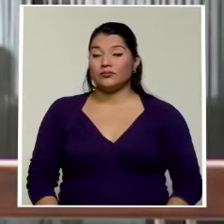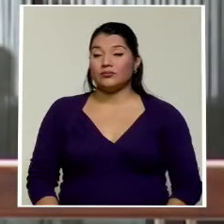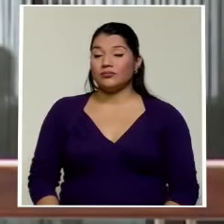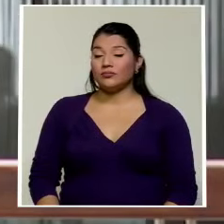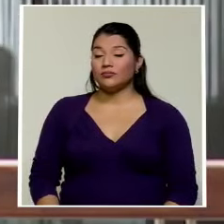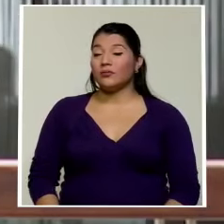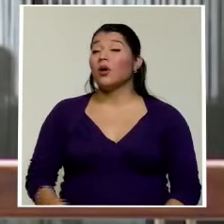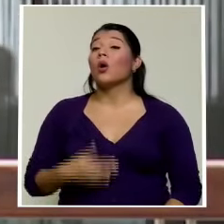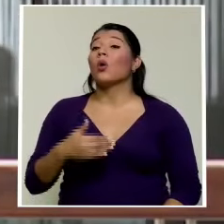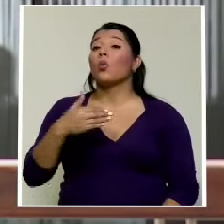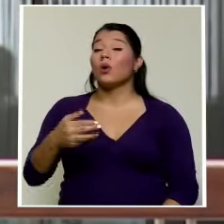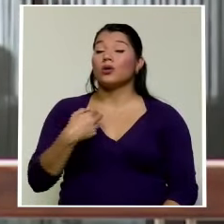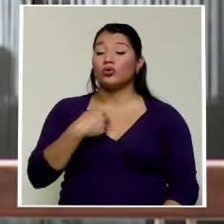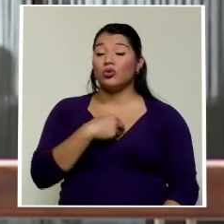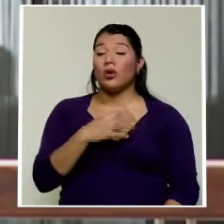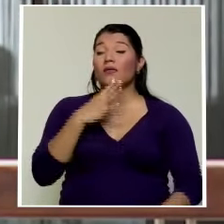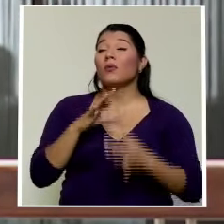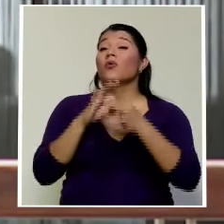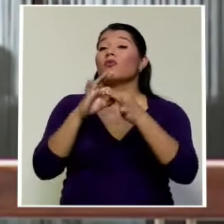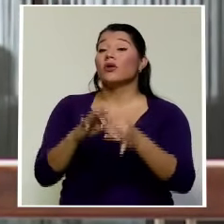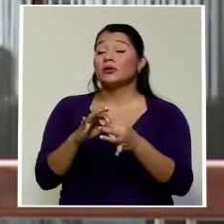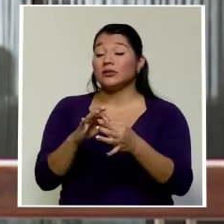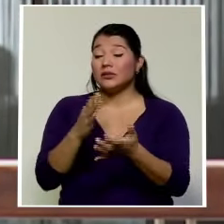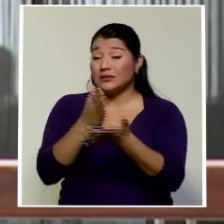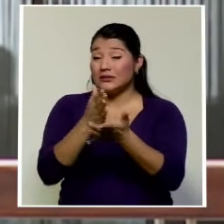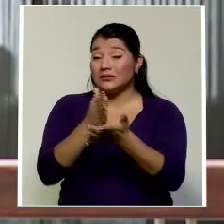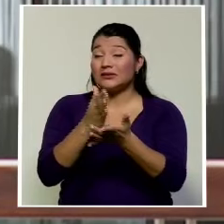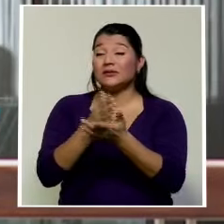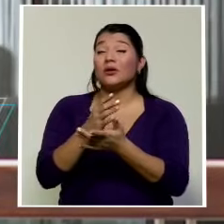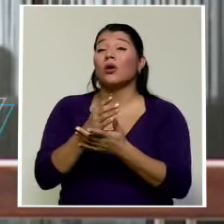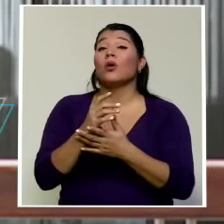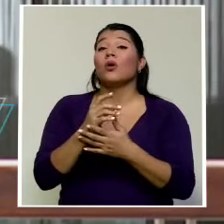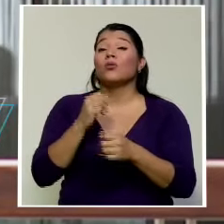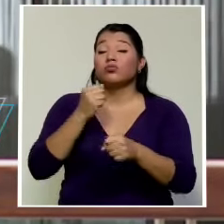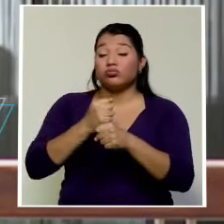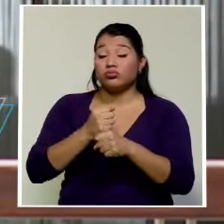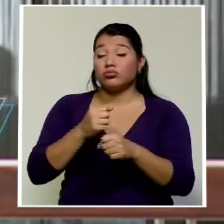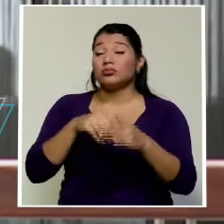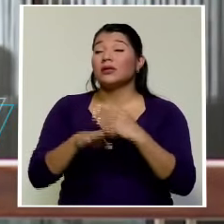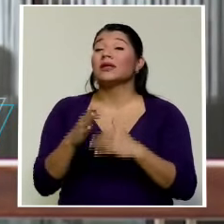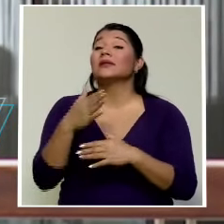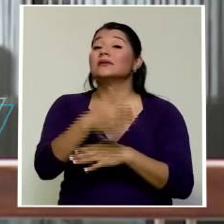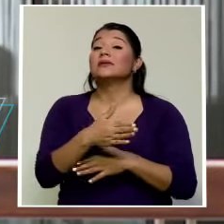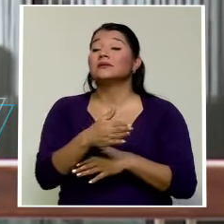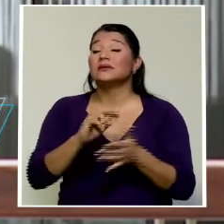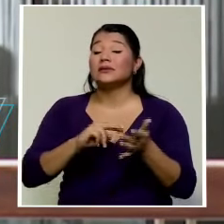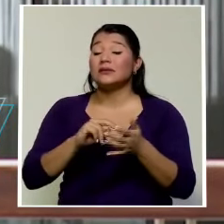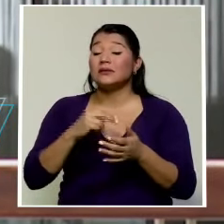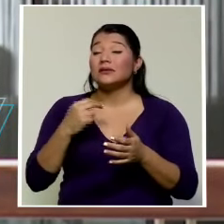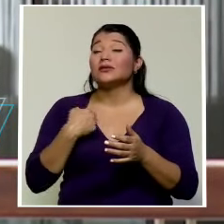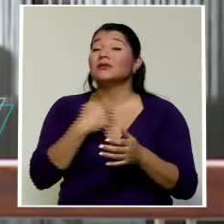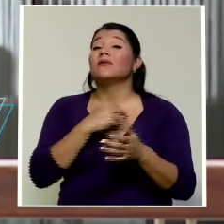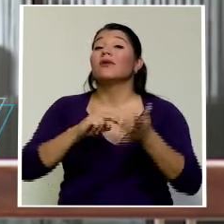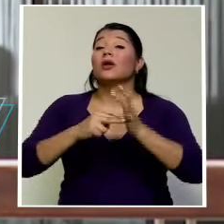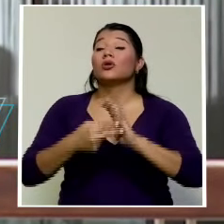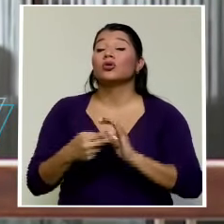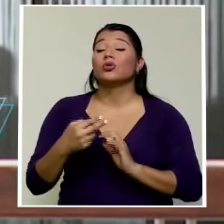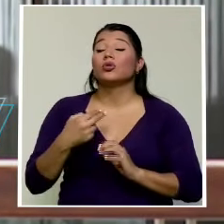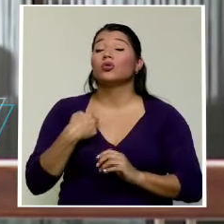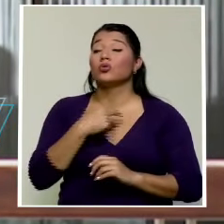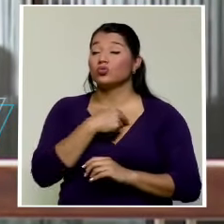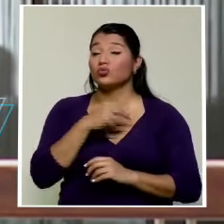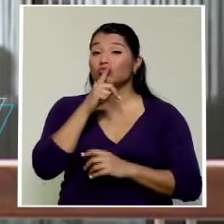Cuando hablamos de hostigamiento sexual en el empleo y la docencia, nos referimos a esos comportamientos